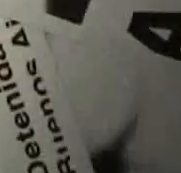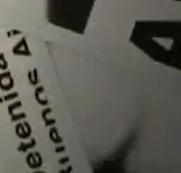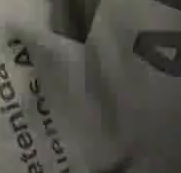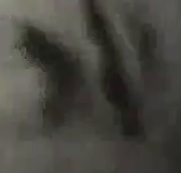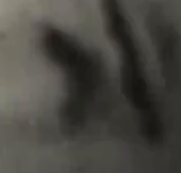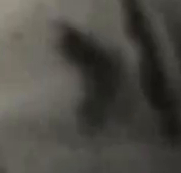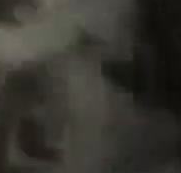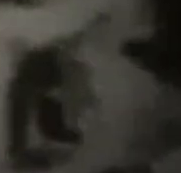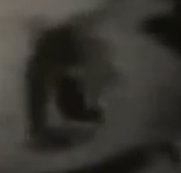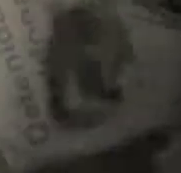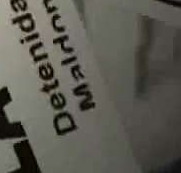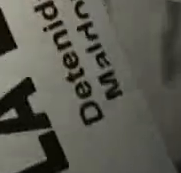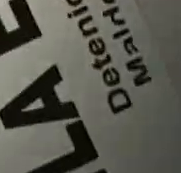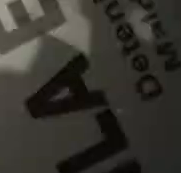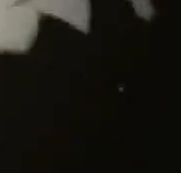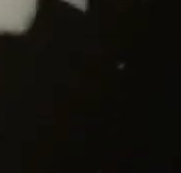tiempos, los